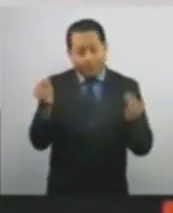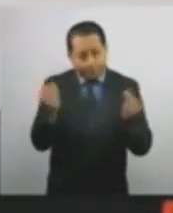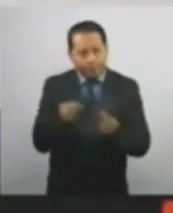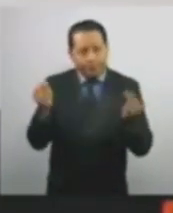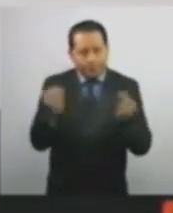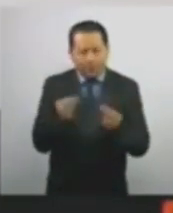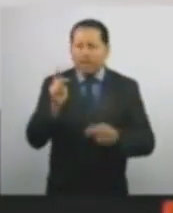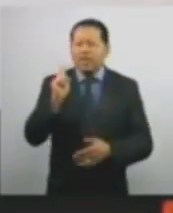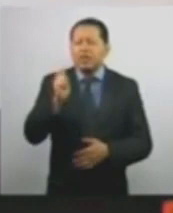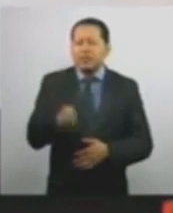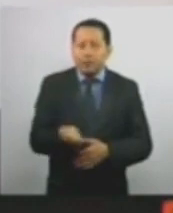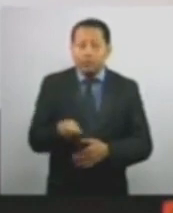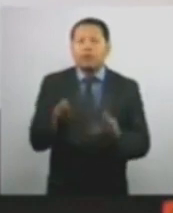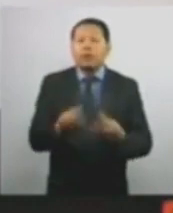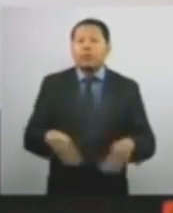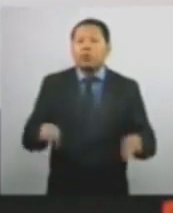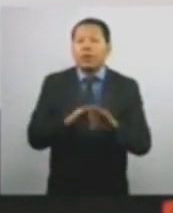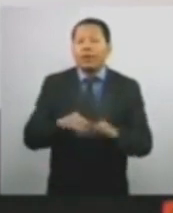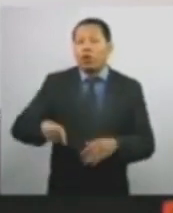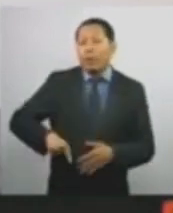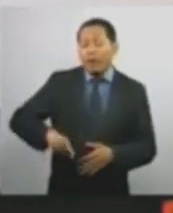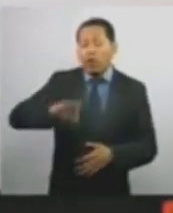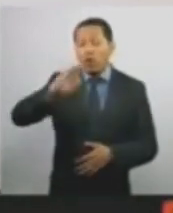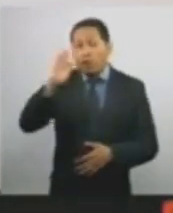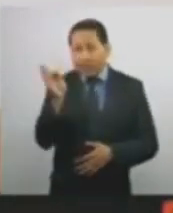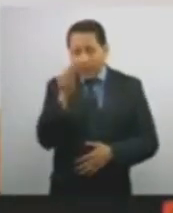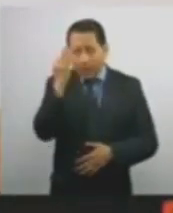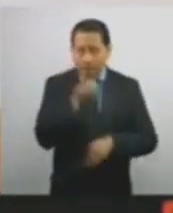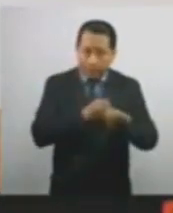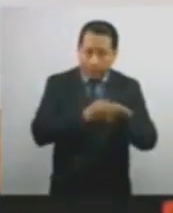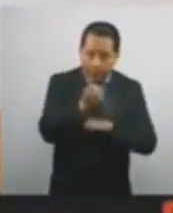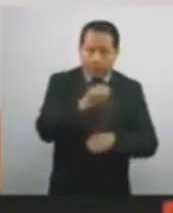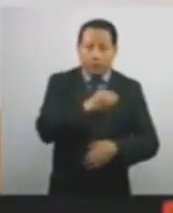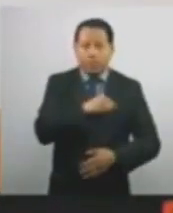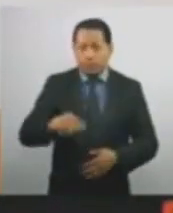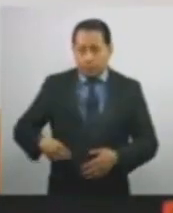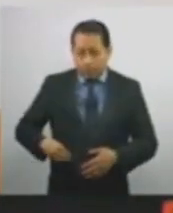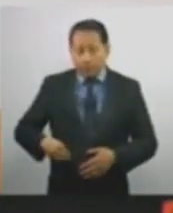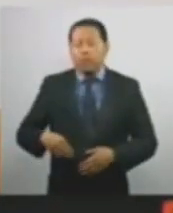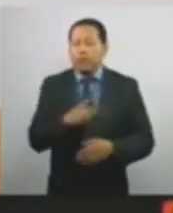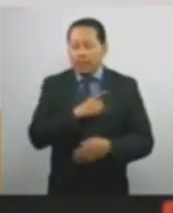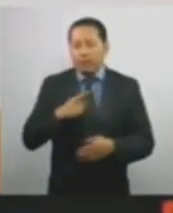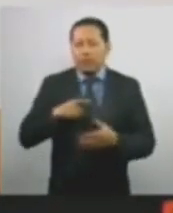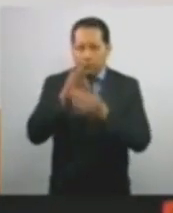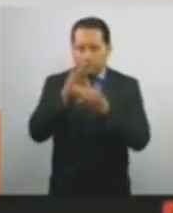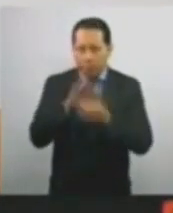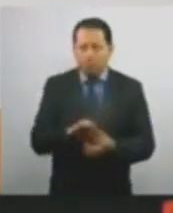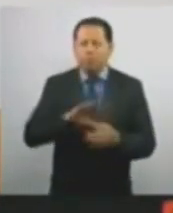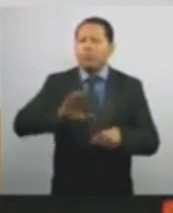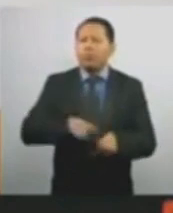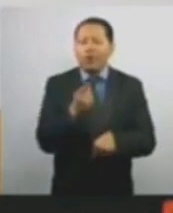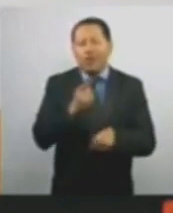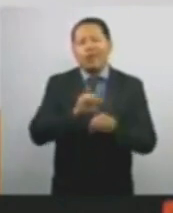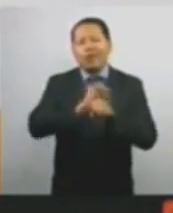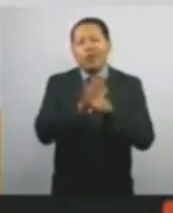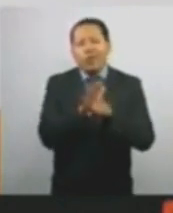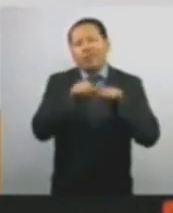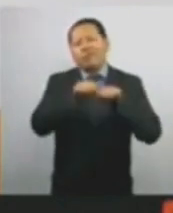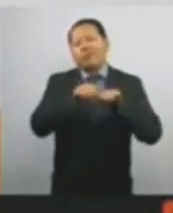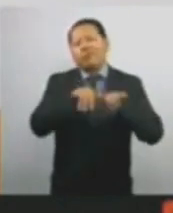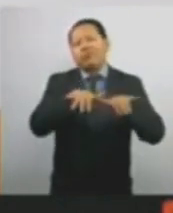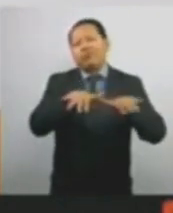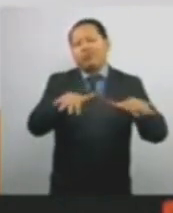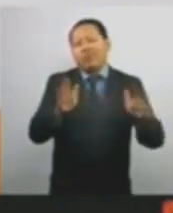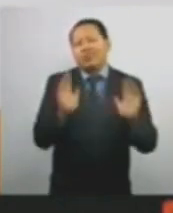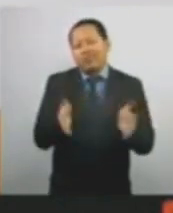una relación entre el gobierno federal, estatal y municipal, debido a que el COVID pues ya se encuentra a nivel de localidad y de municipios. Y así